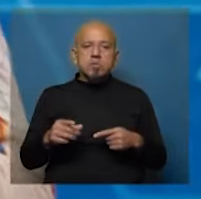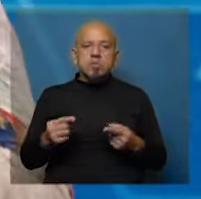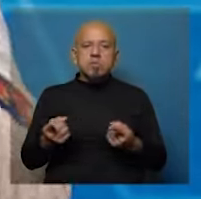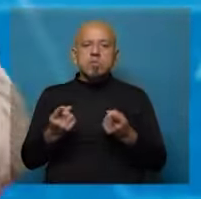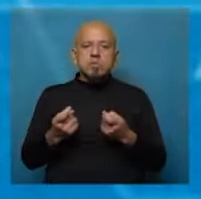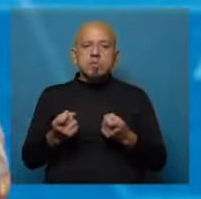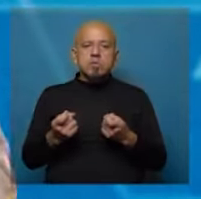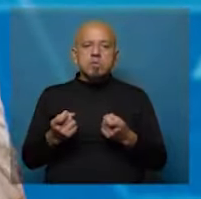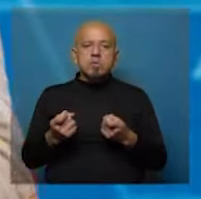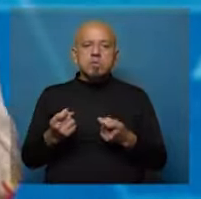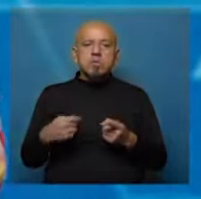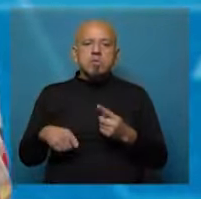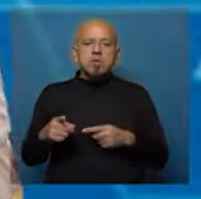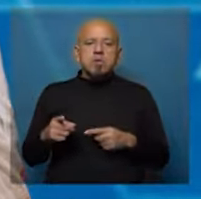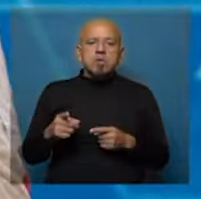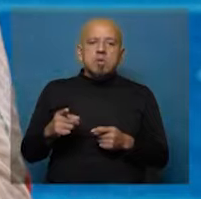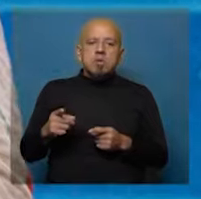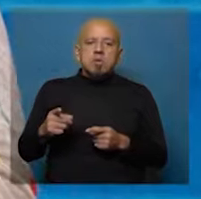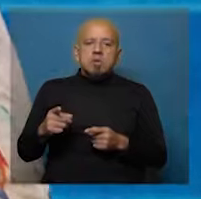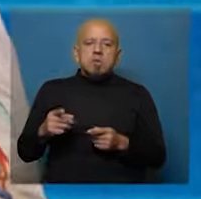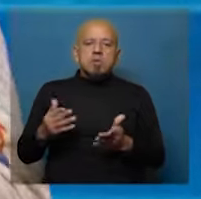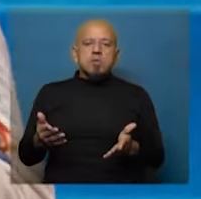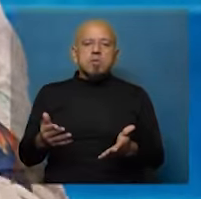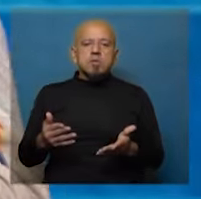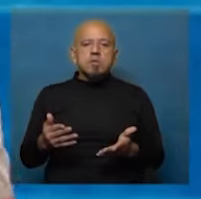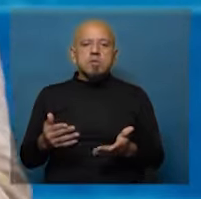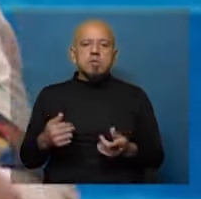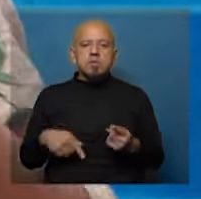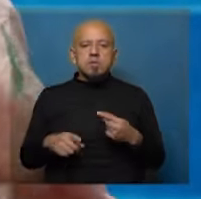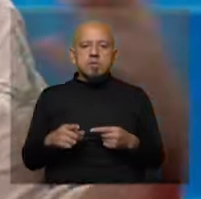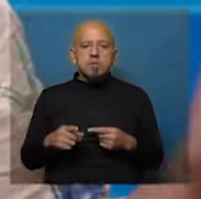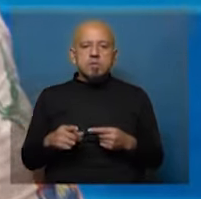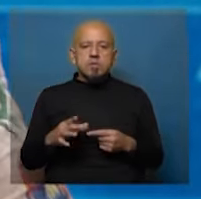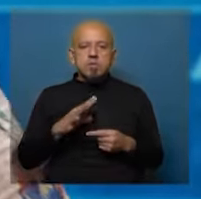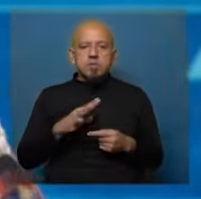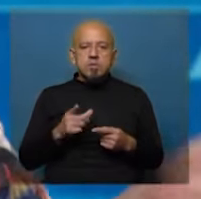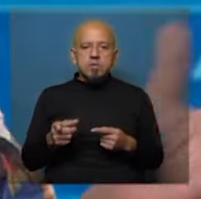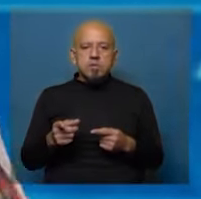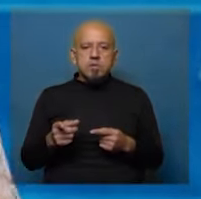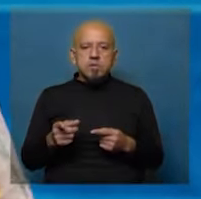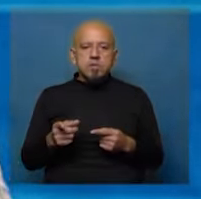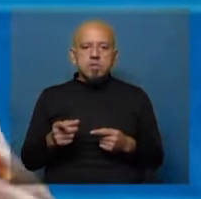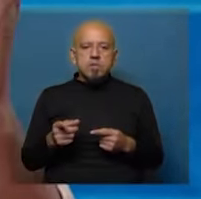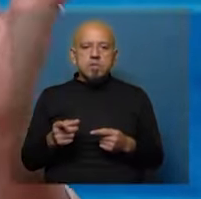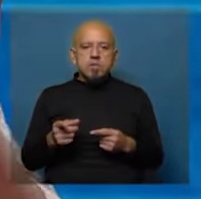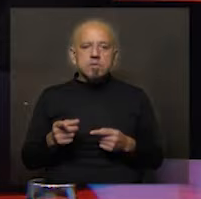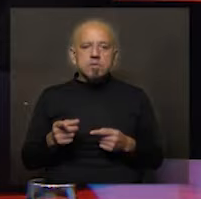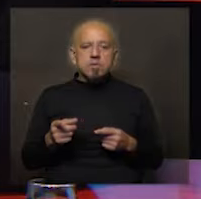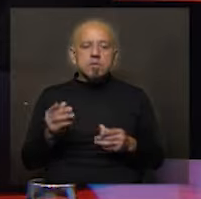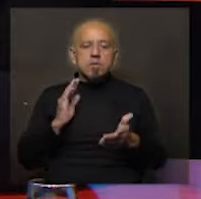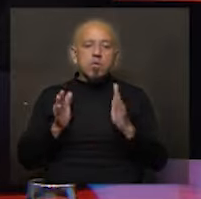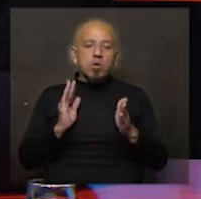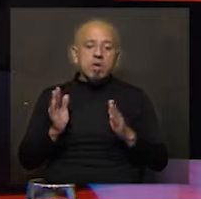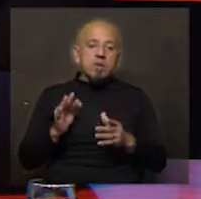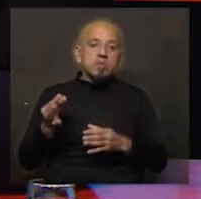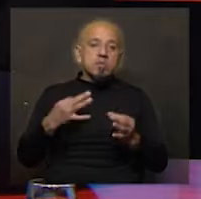para para ver o prevenir una situación de riesgo tampoco suceden cosas que las rosmari las puede explicar porque ya es abogada